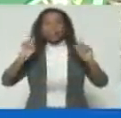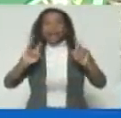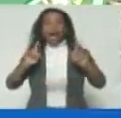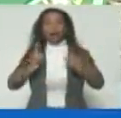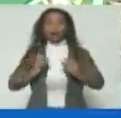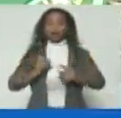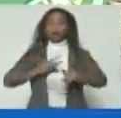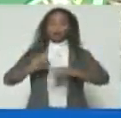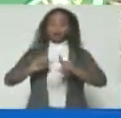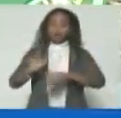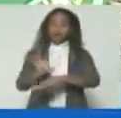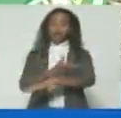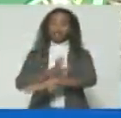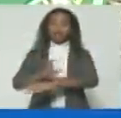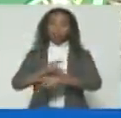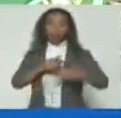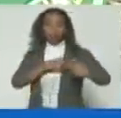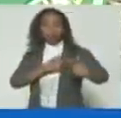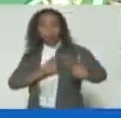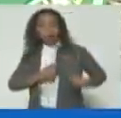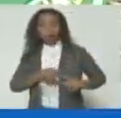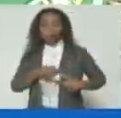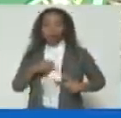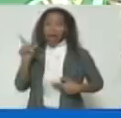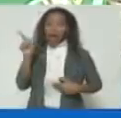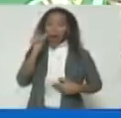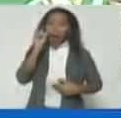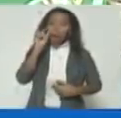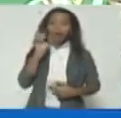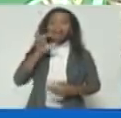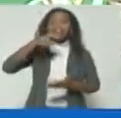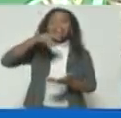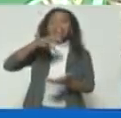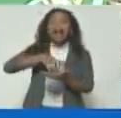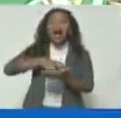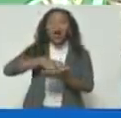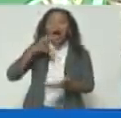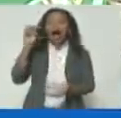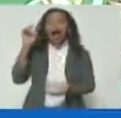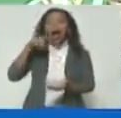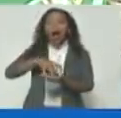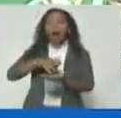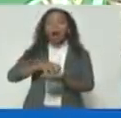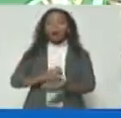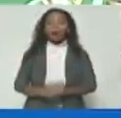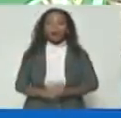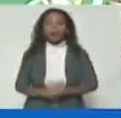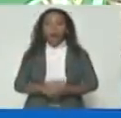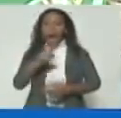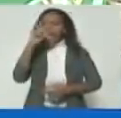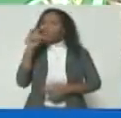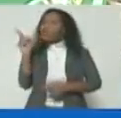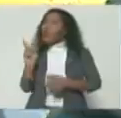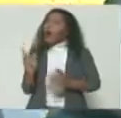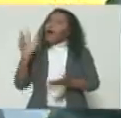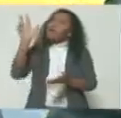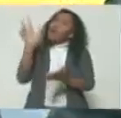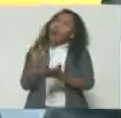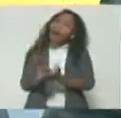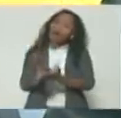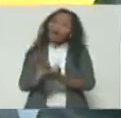corazón, Manuelito del estado Aragua, ¿verdad? Manuelito, ¿a qué año pasaste?